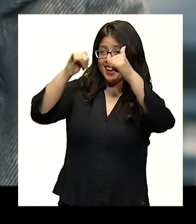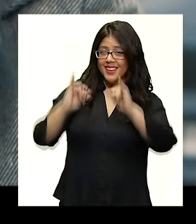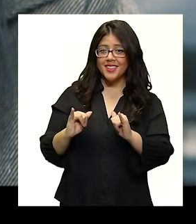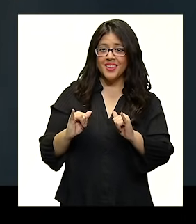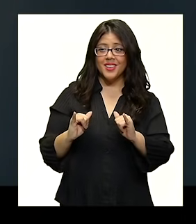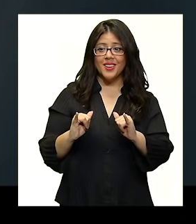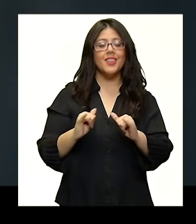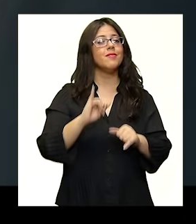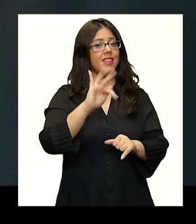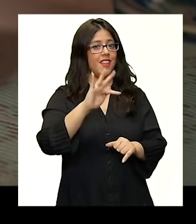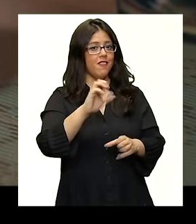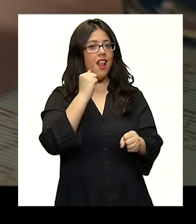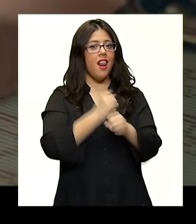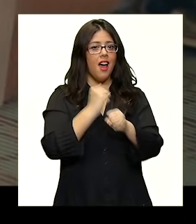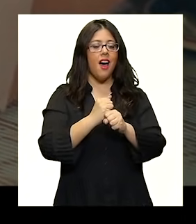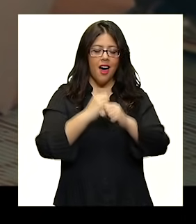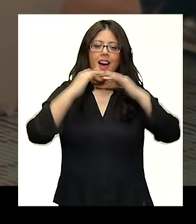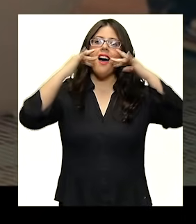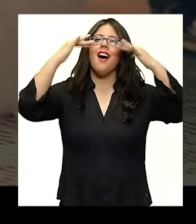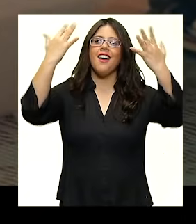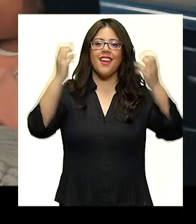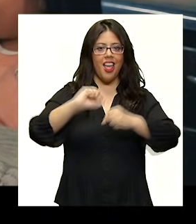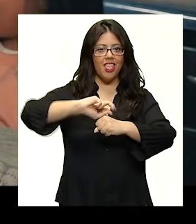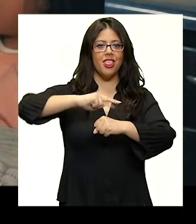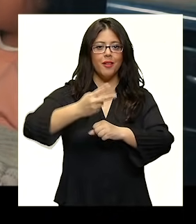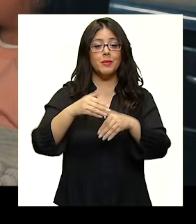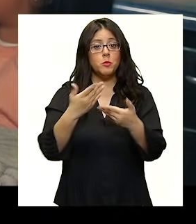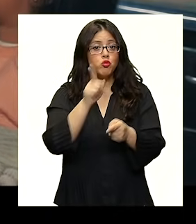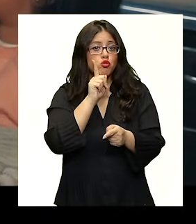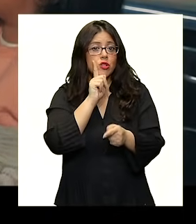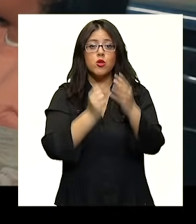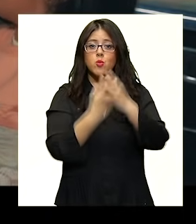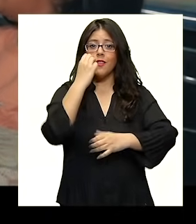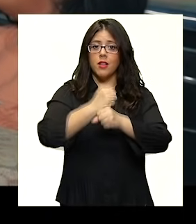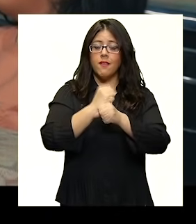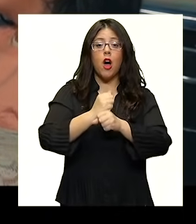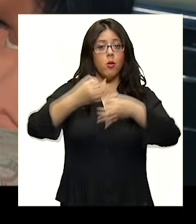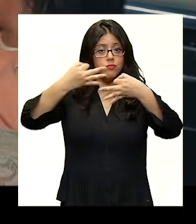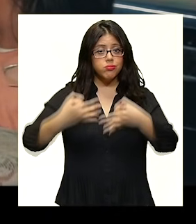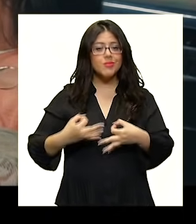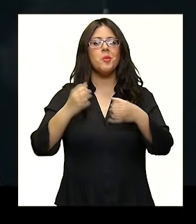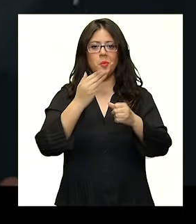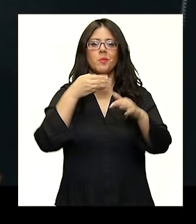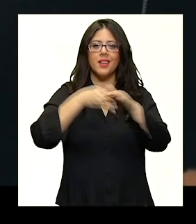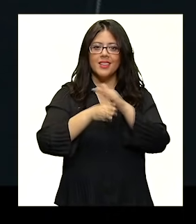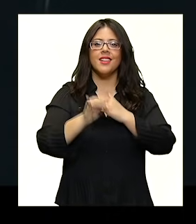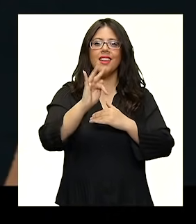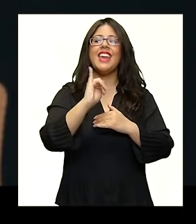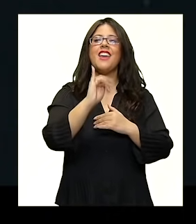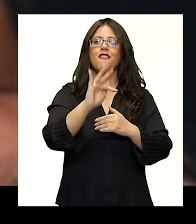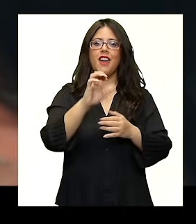¿Celebré? Con el IFE Laboral, la alegría es doble. Porque si tienes nuevo empleo formal, también puedes